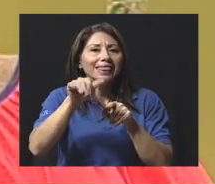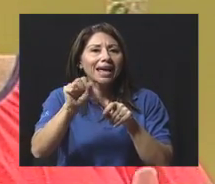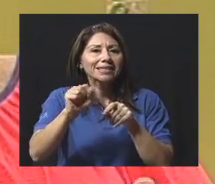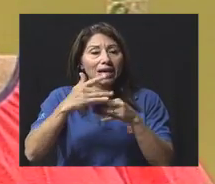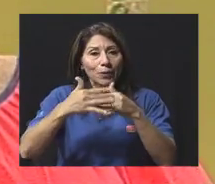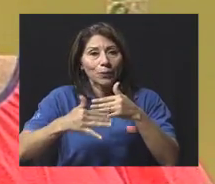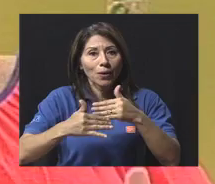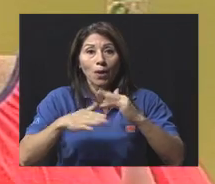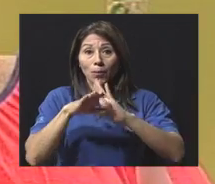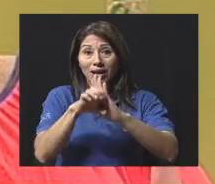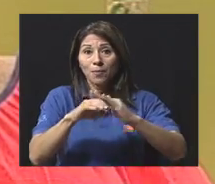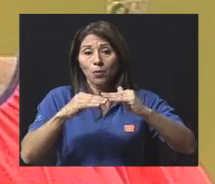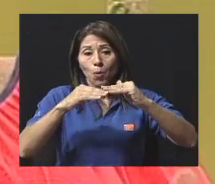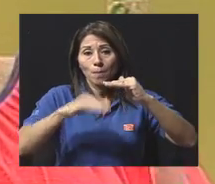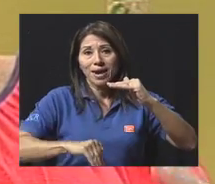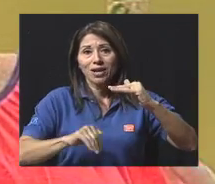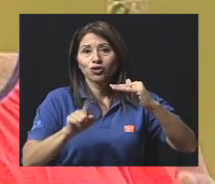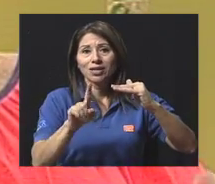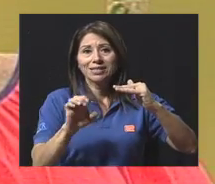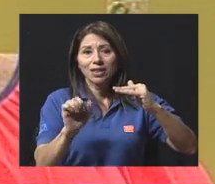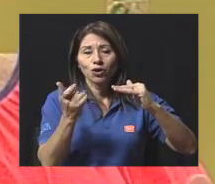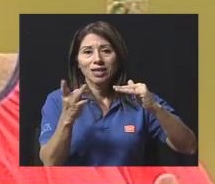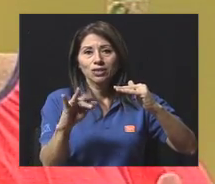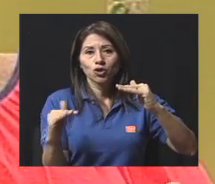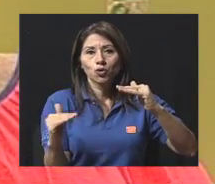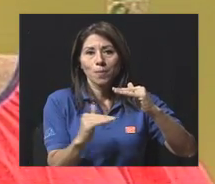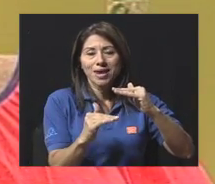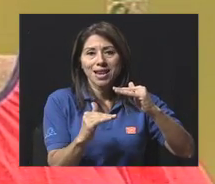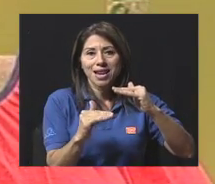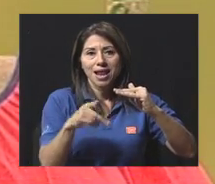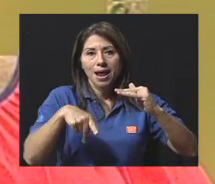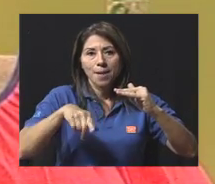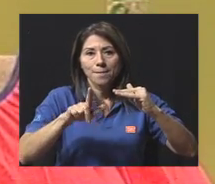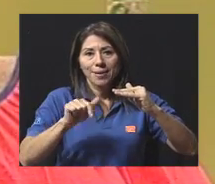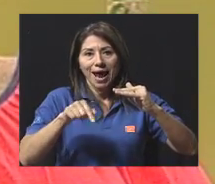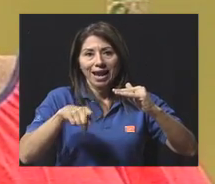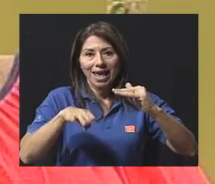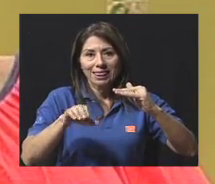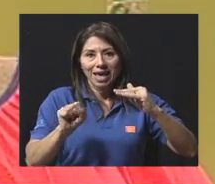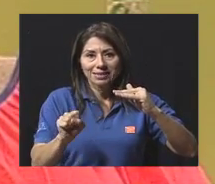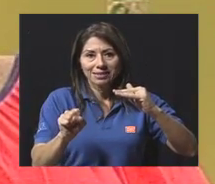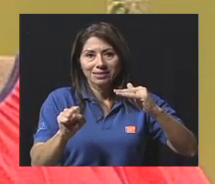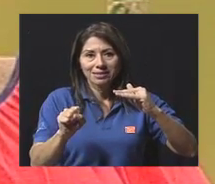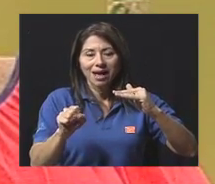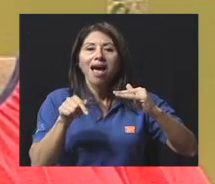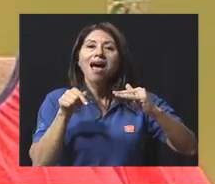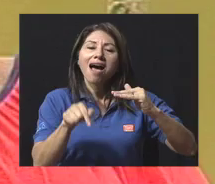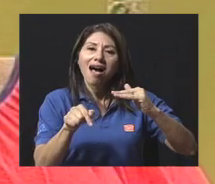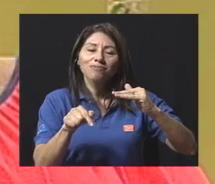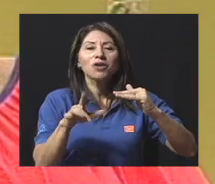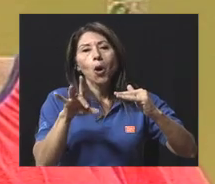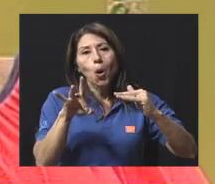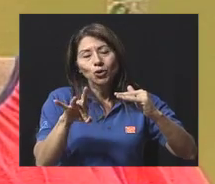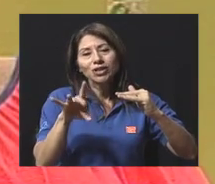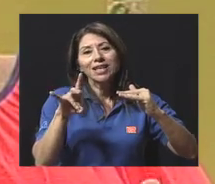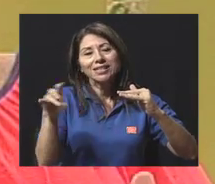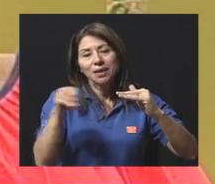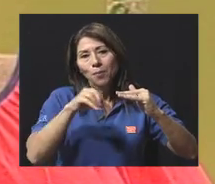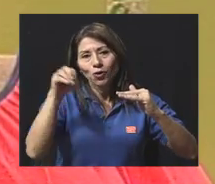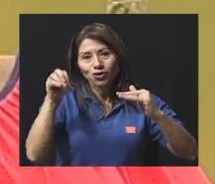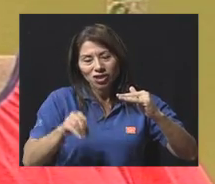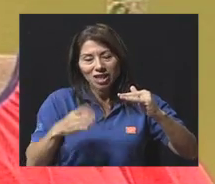de 118,000 plaquetas en el análisis de sangre se puede casi con un 87 por